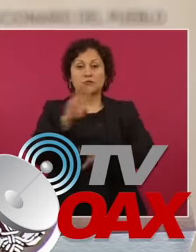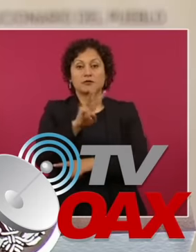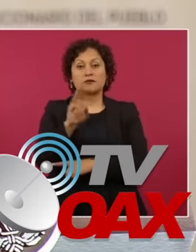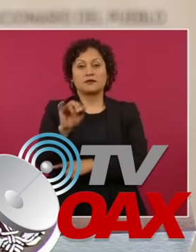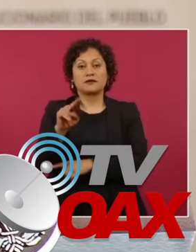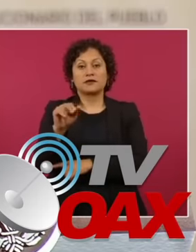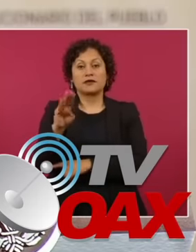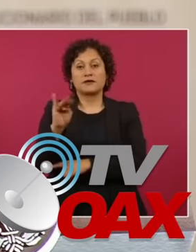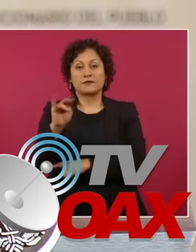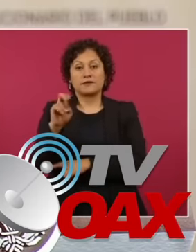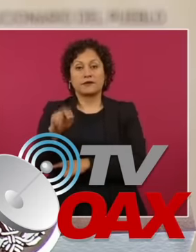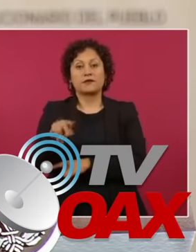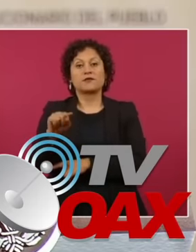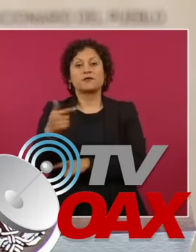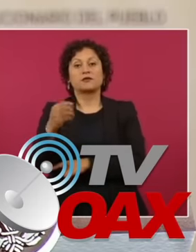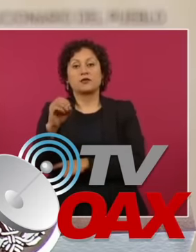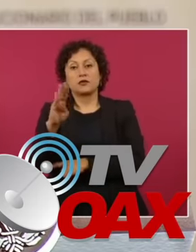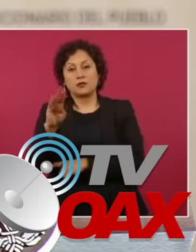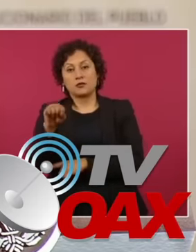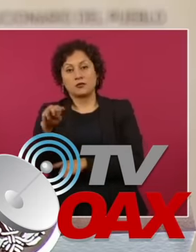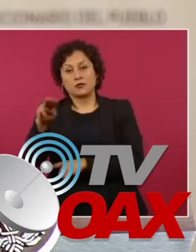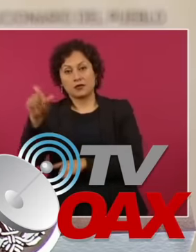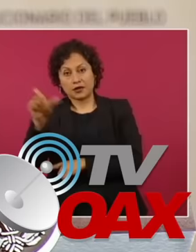finabien.gob.mx y en el correo